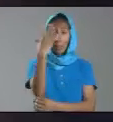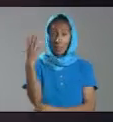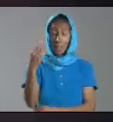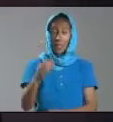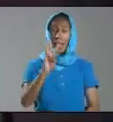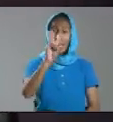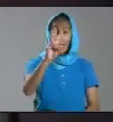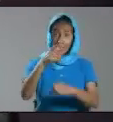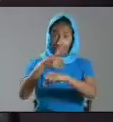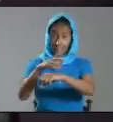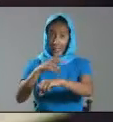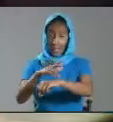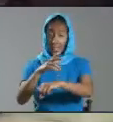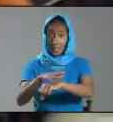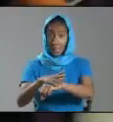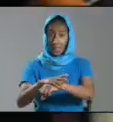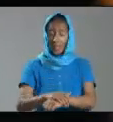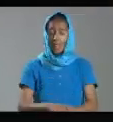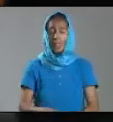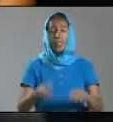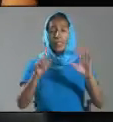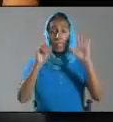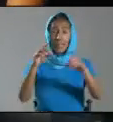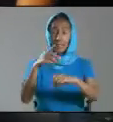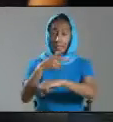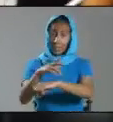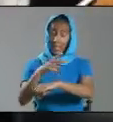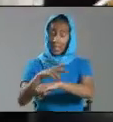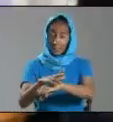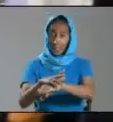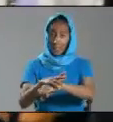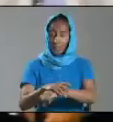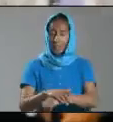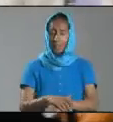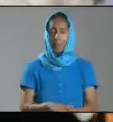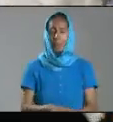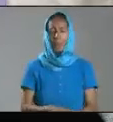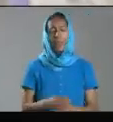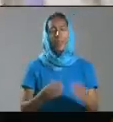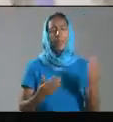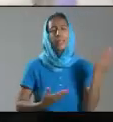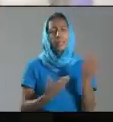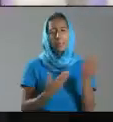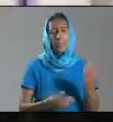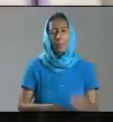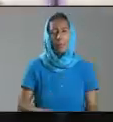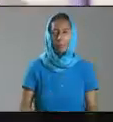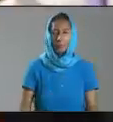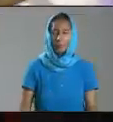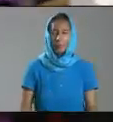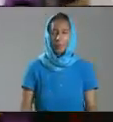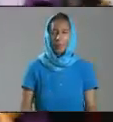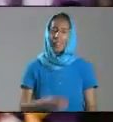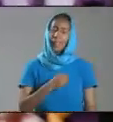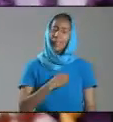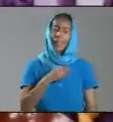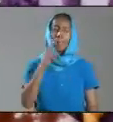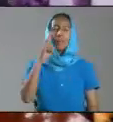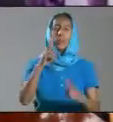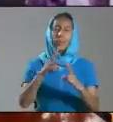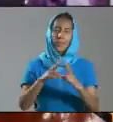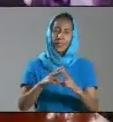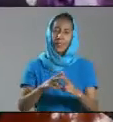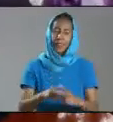Tenemos solamente un par de minutitos para terminar ese servicio, pero no queremos dejar ir la oportunidad. Si alguien